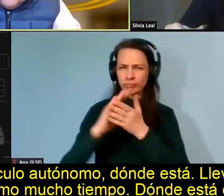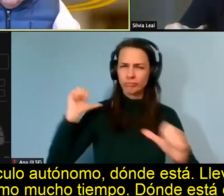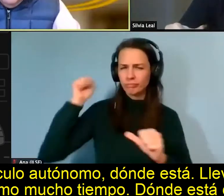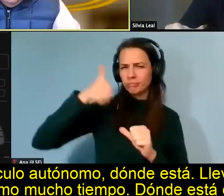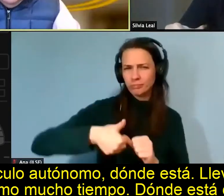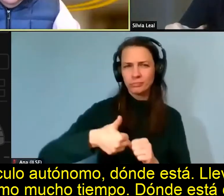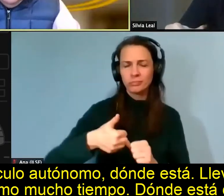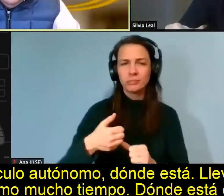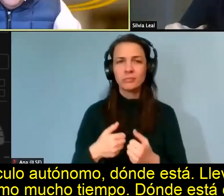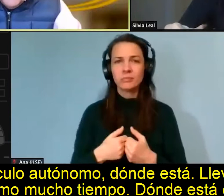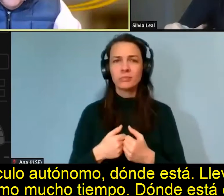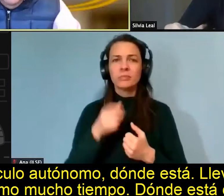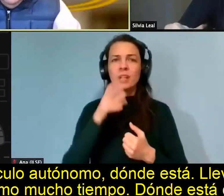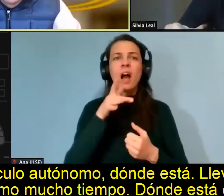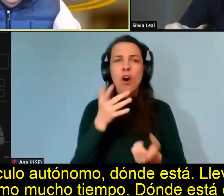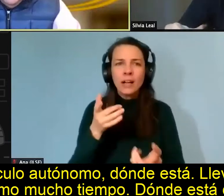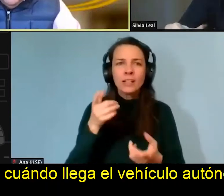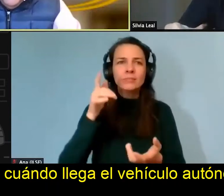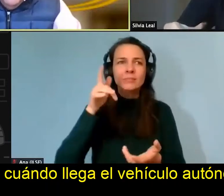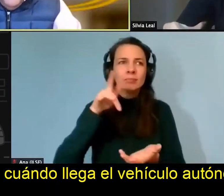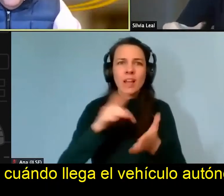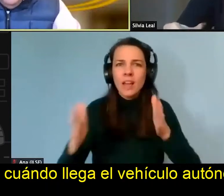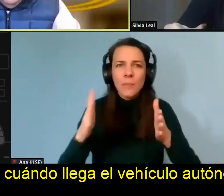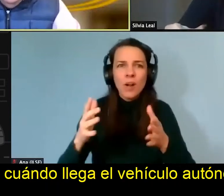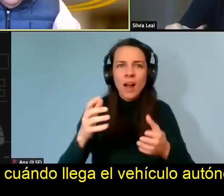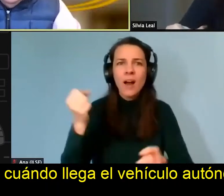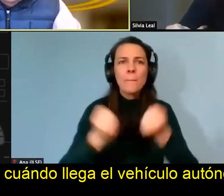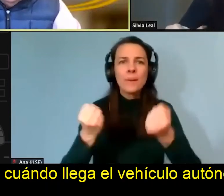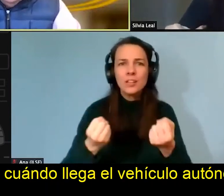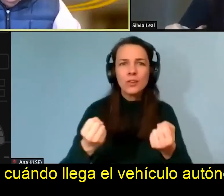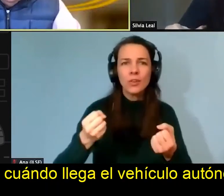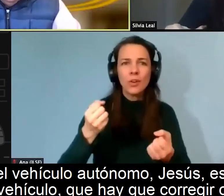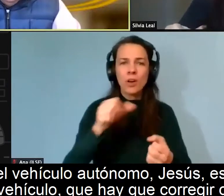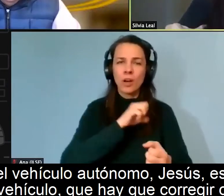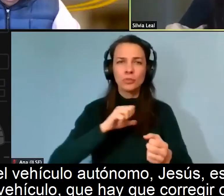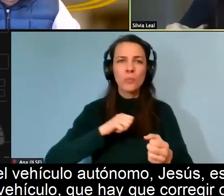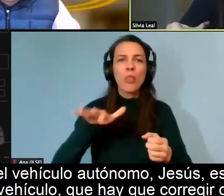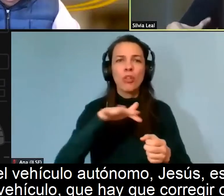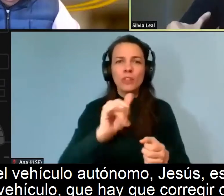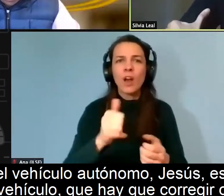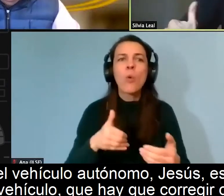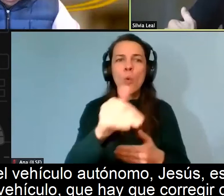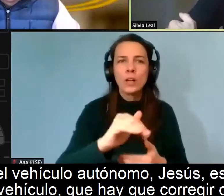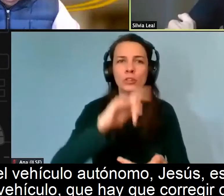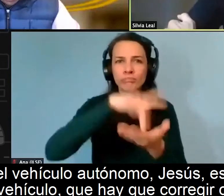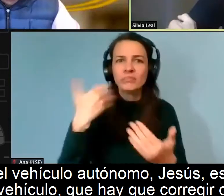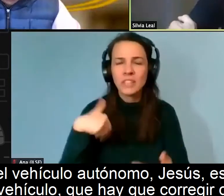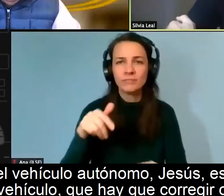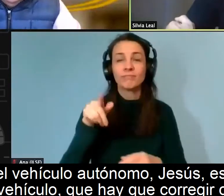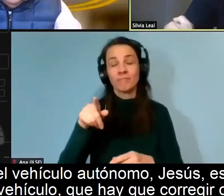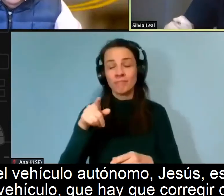mucho tiempo. ¿Dónde está el vehículo autónomo? ¿Cuándo llega el vehículo autónomo? Bueno, el problema del